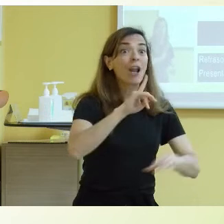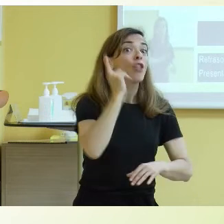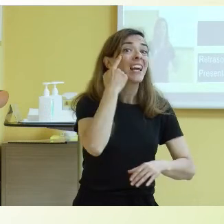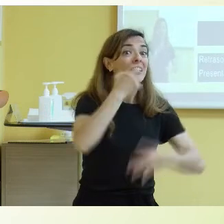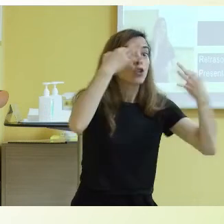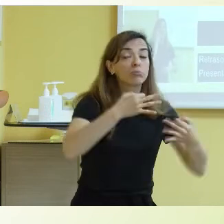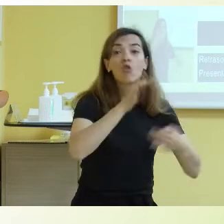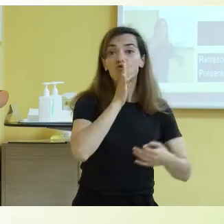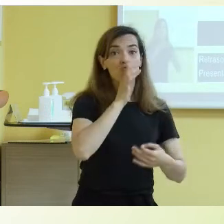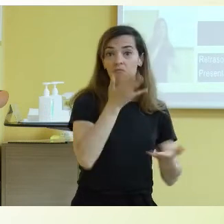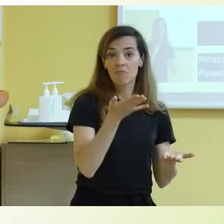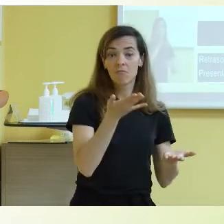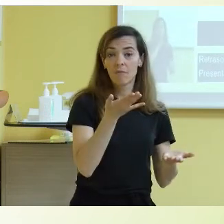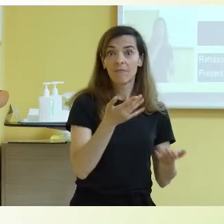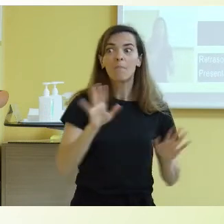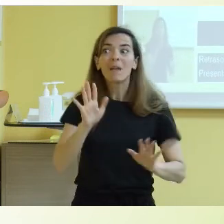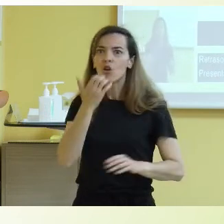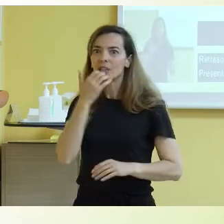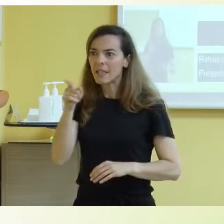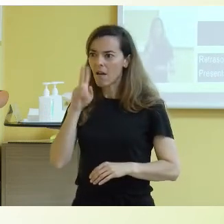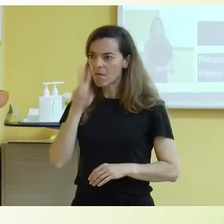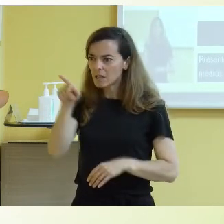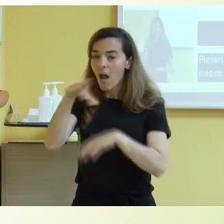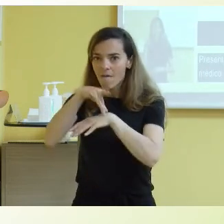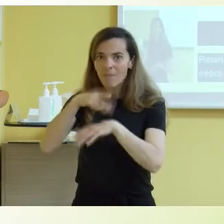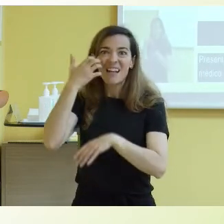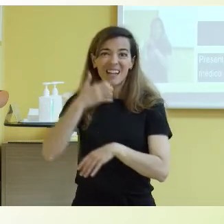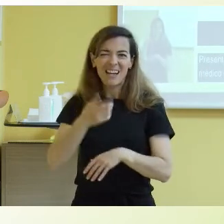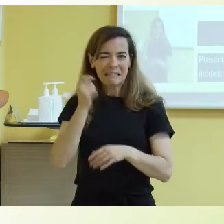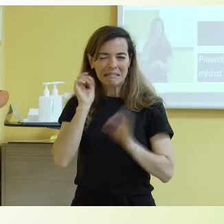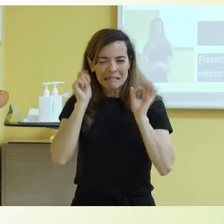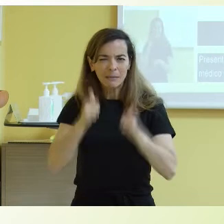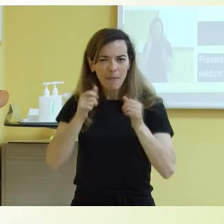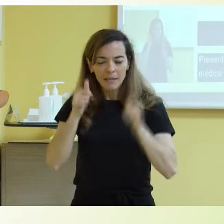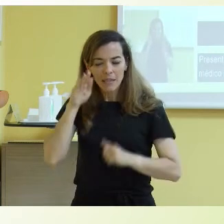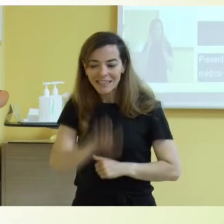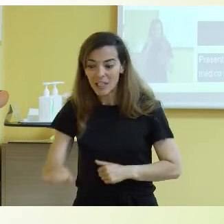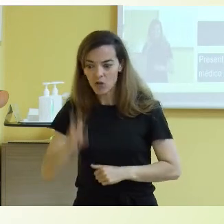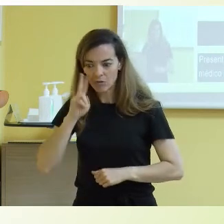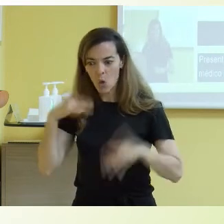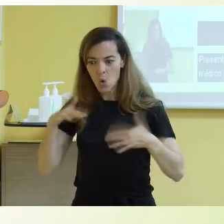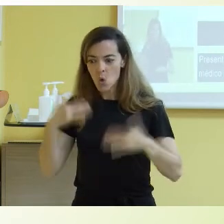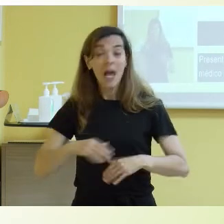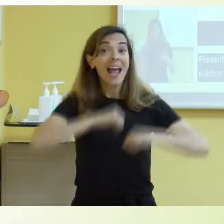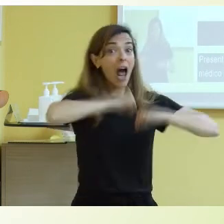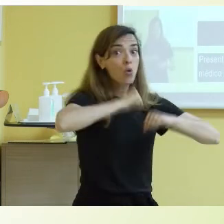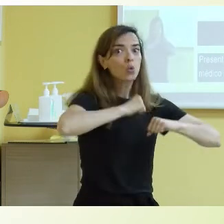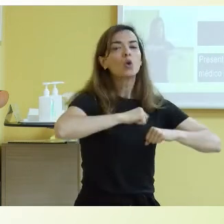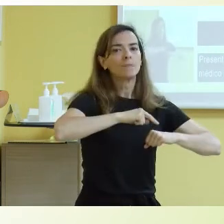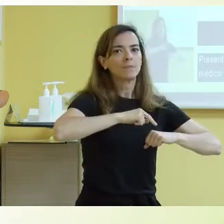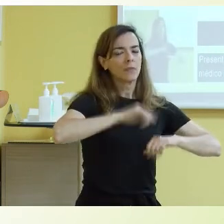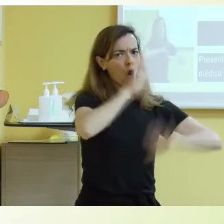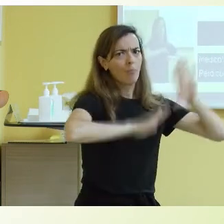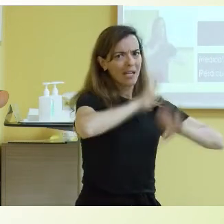firme. Pero cuando te enfrentas a una enfermedad rara, sobre todo en niños lo ves claro. En adultos es más complicado, hay adultos que tienen